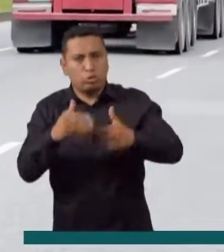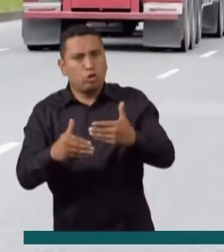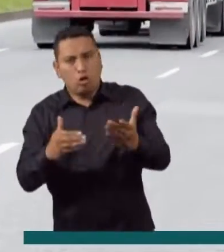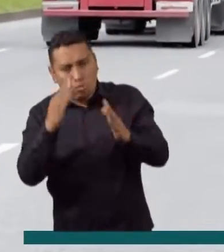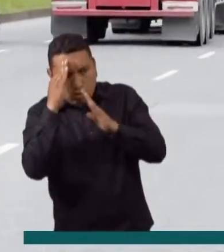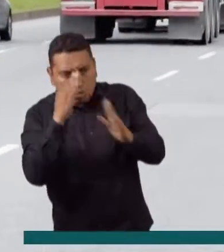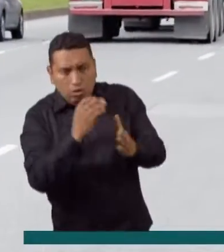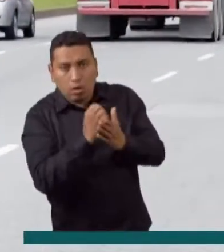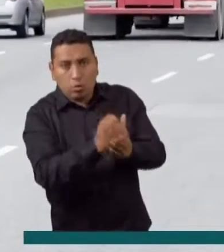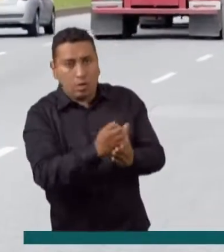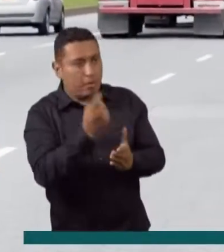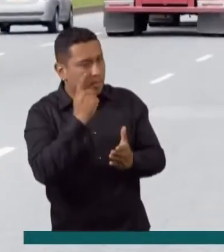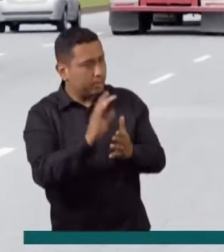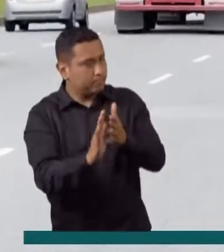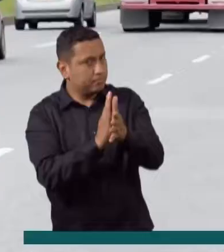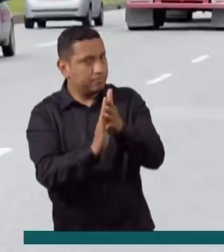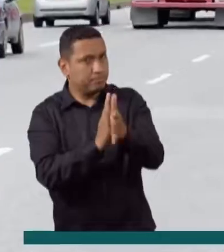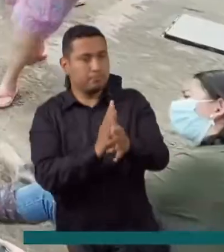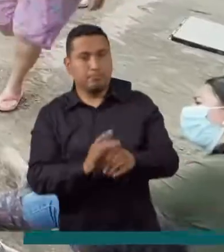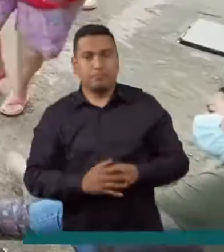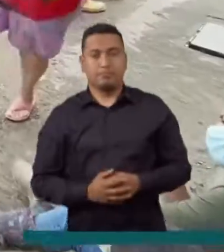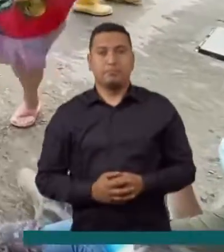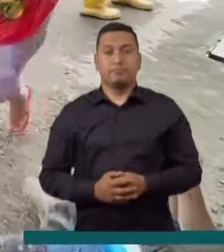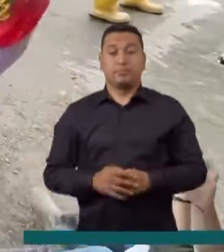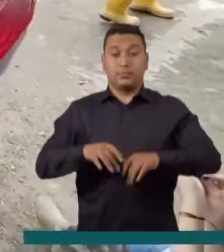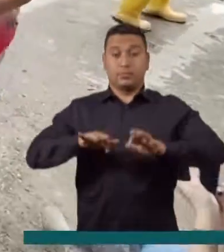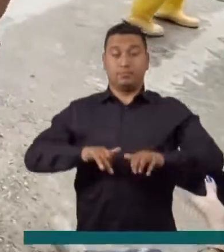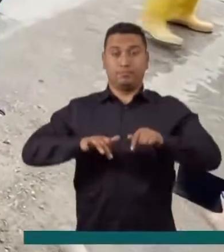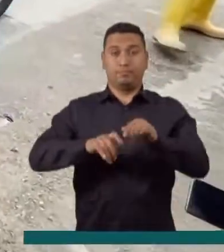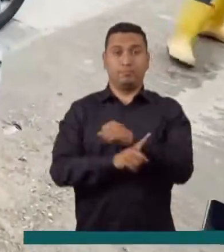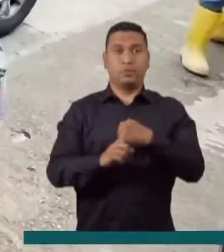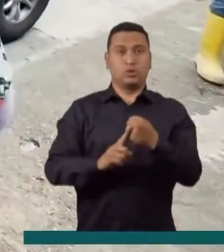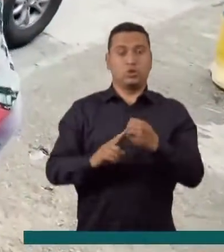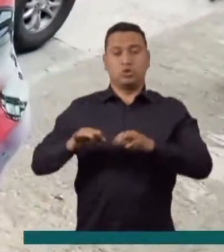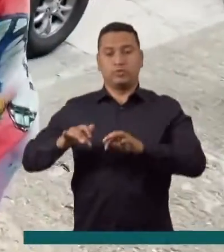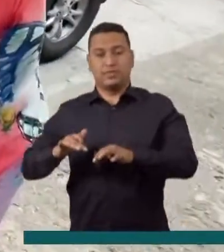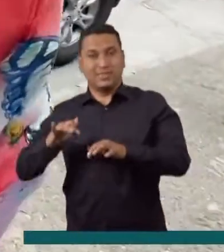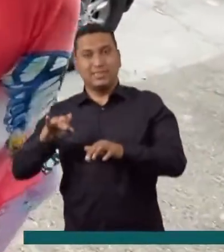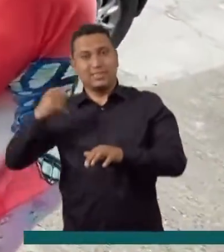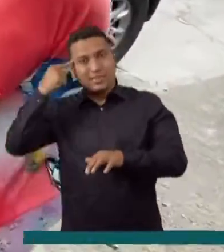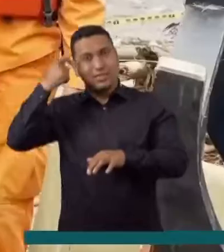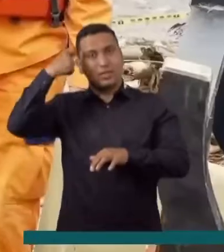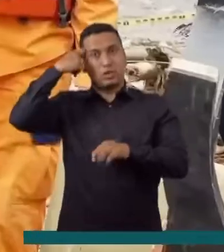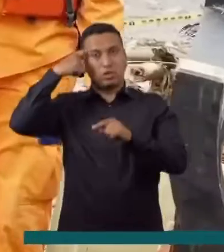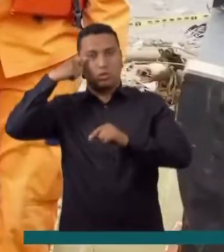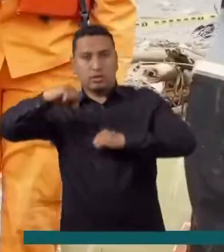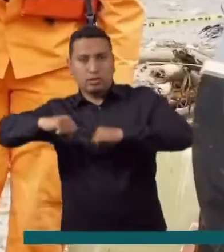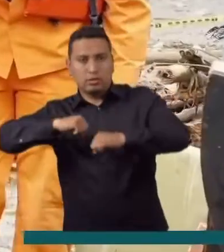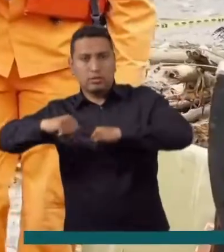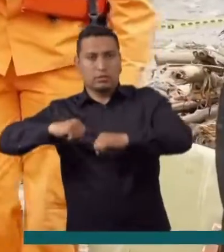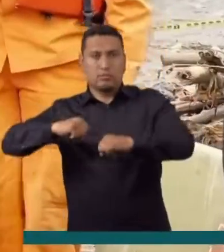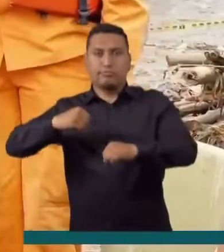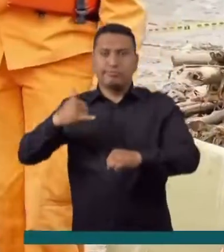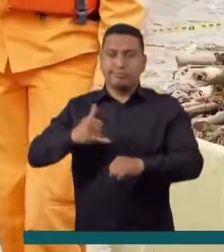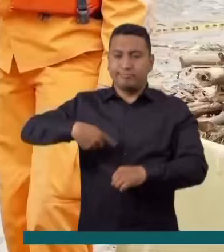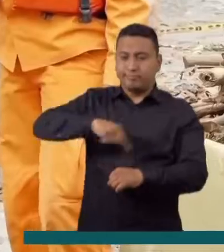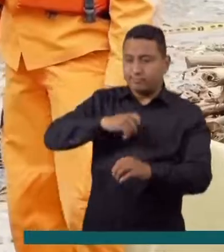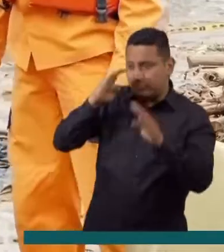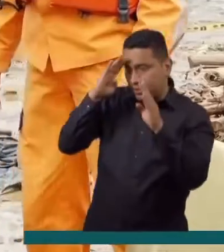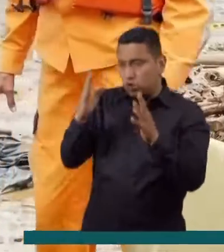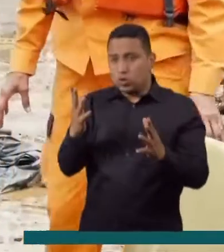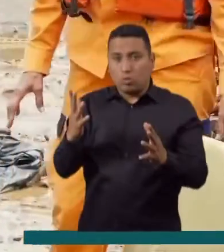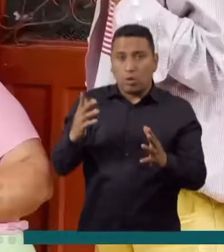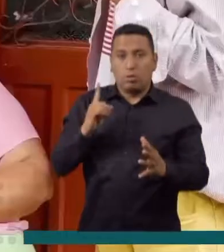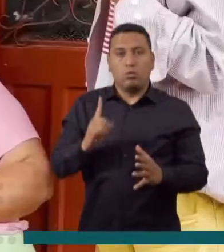ayudas humanitarias. Conózcala en el siguiente informe. La Secretaría Social y la Oficina de Gestión del Riesgo en Villavicencio están en alerta ante posibles evacuaciones